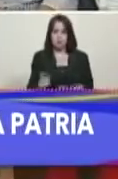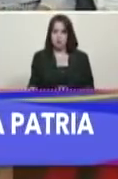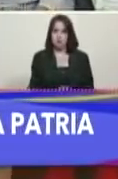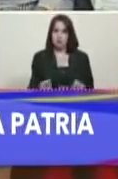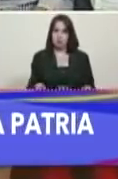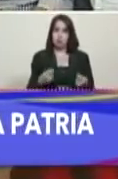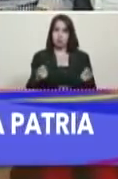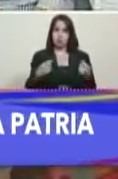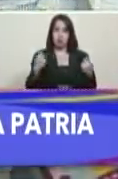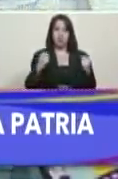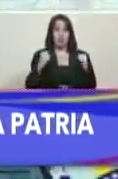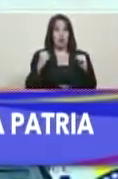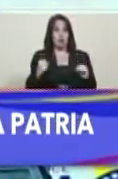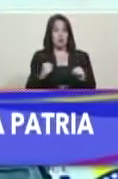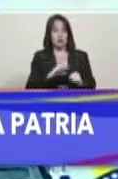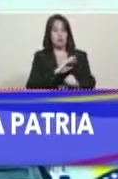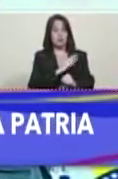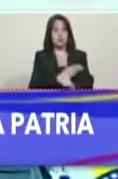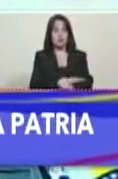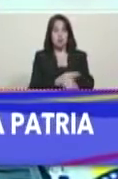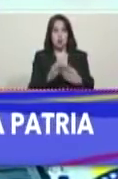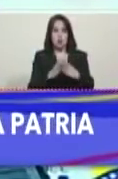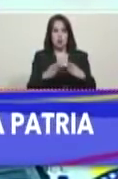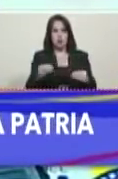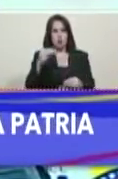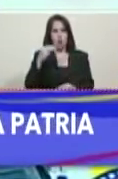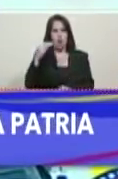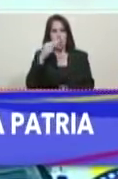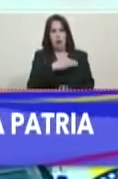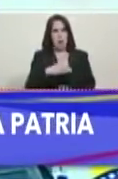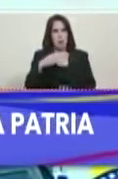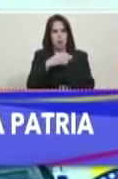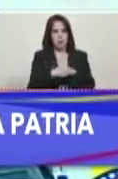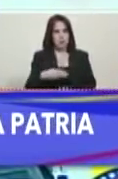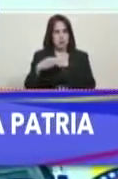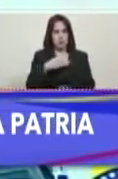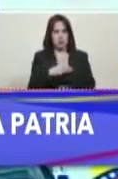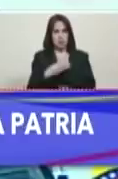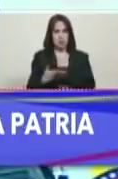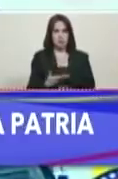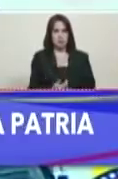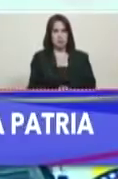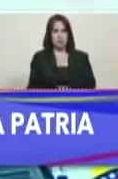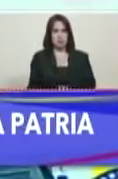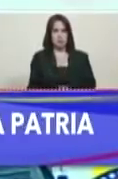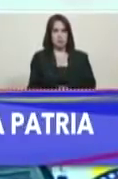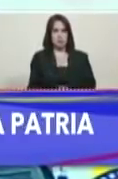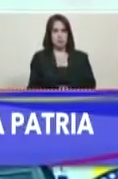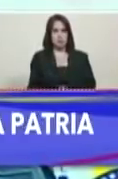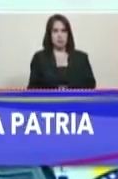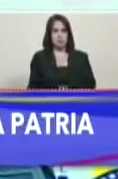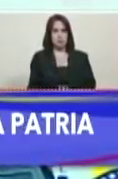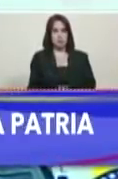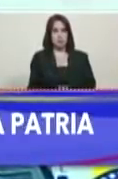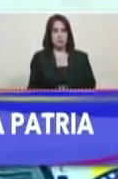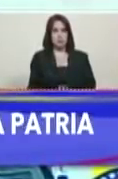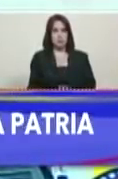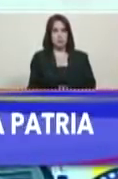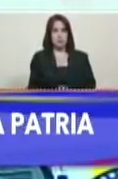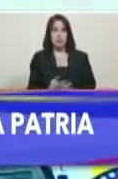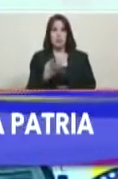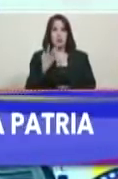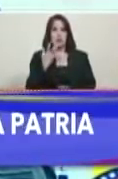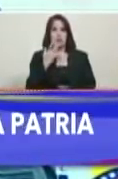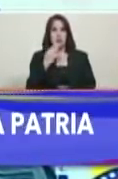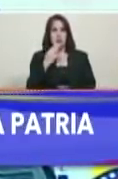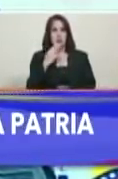con mucha fuerza todas las misiones y grandes misiones. Por ejemplo, la misión